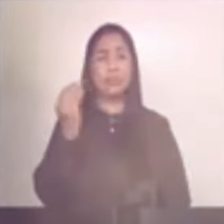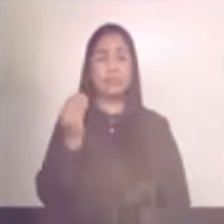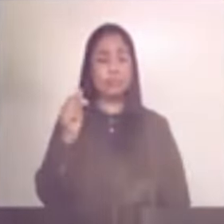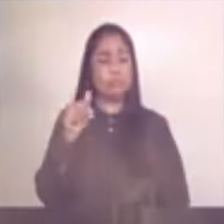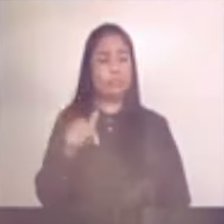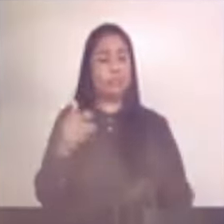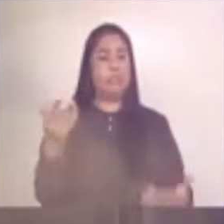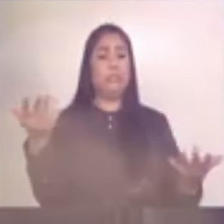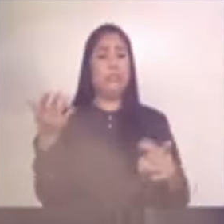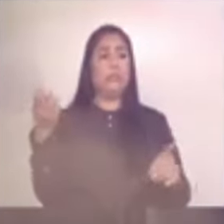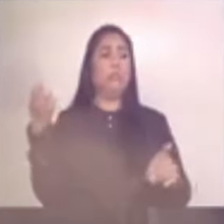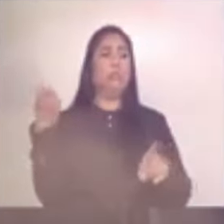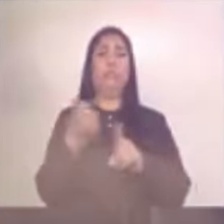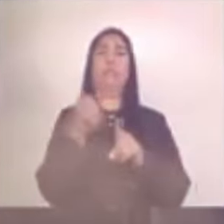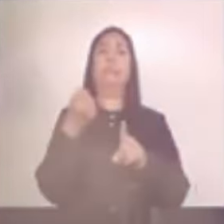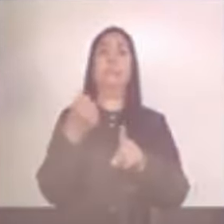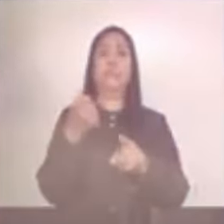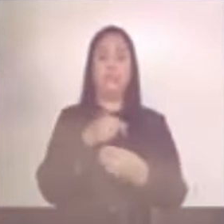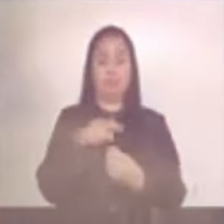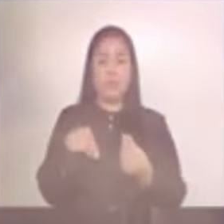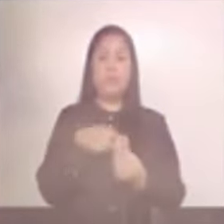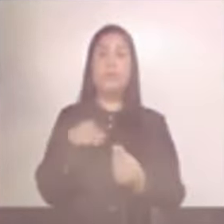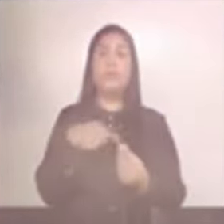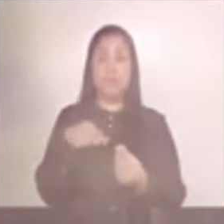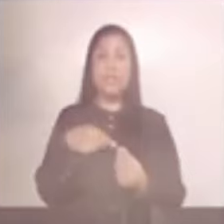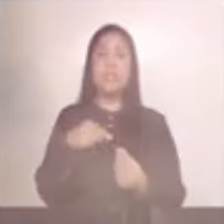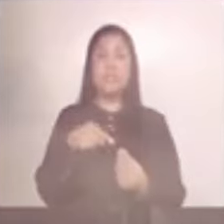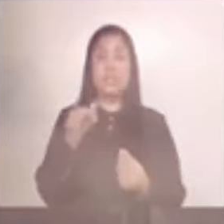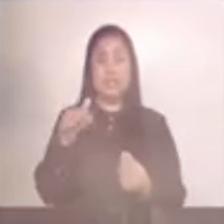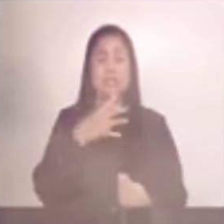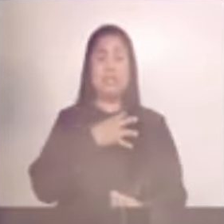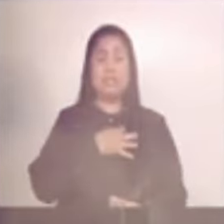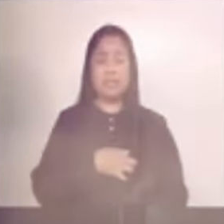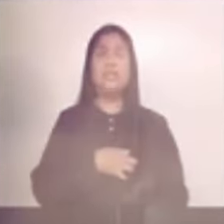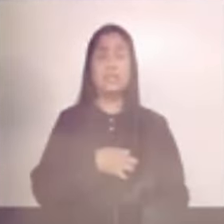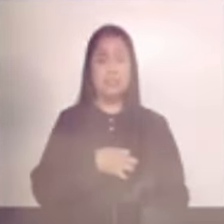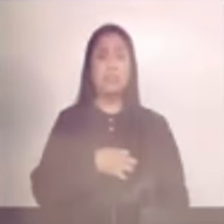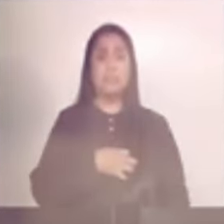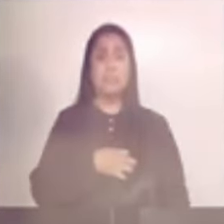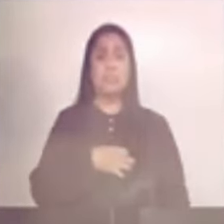de una tragedia, la tragedia de una familia que está sufriendo